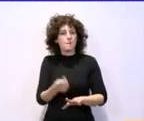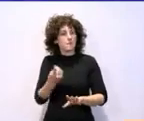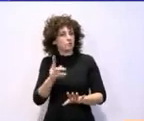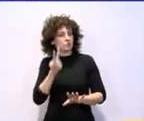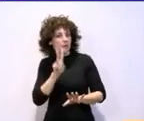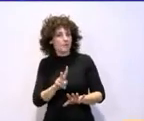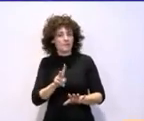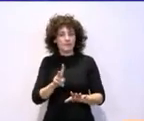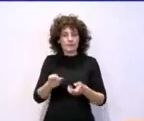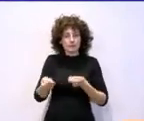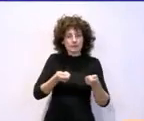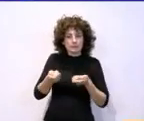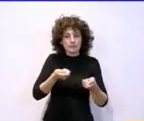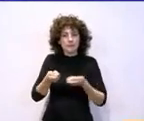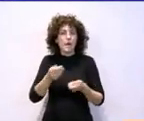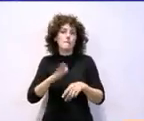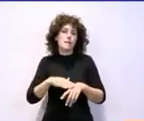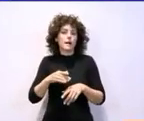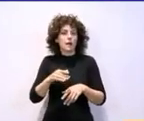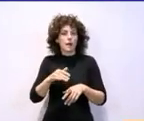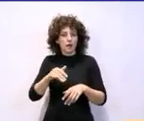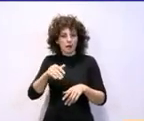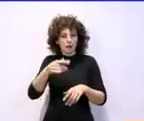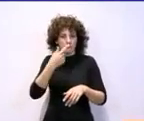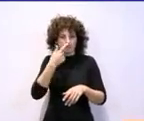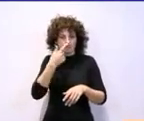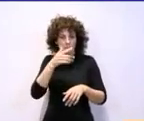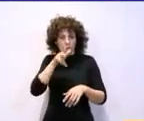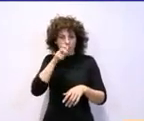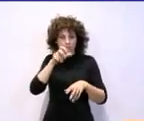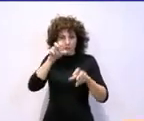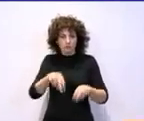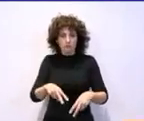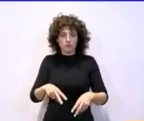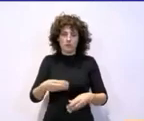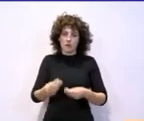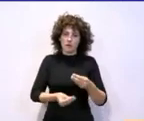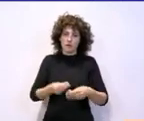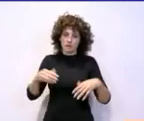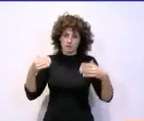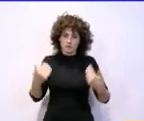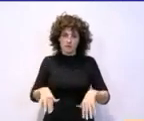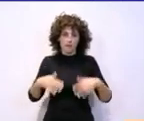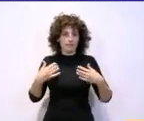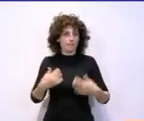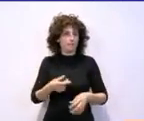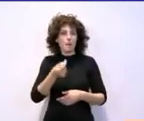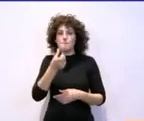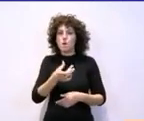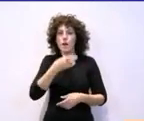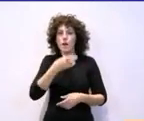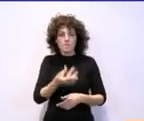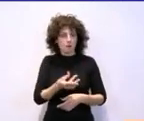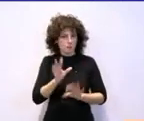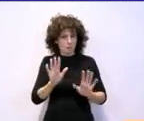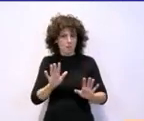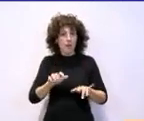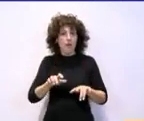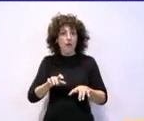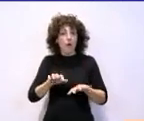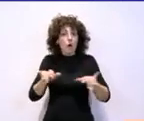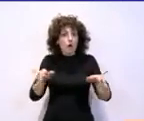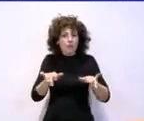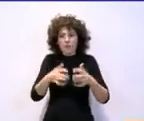que no se quede sin oxígeno en un momento determinado. Hace falta tener poca vergüenza. Los ordenadores